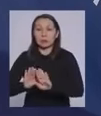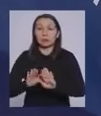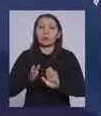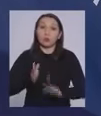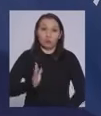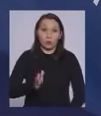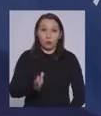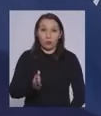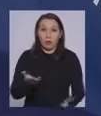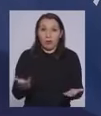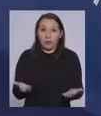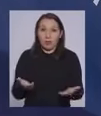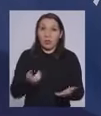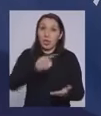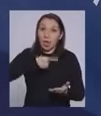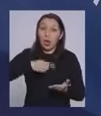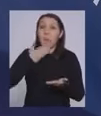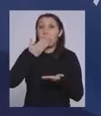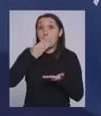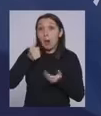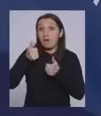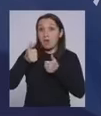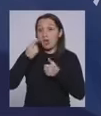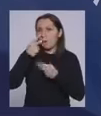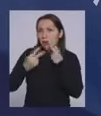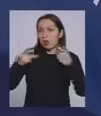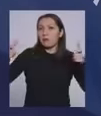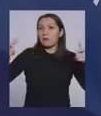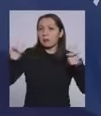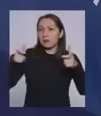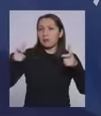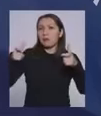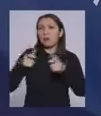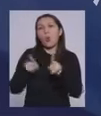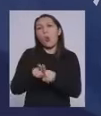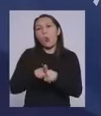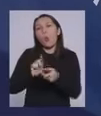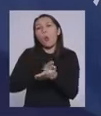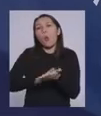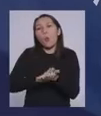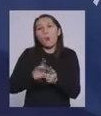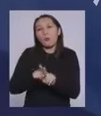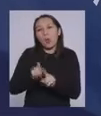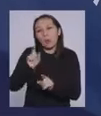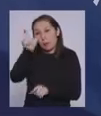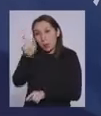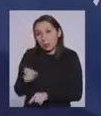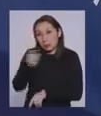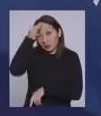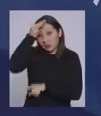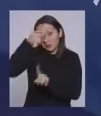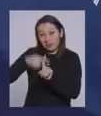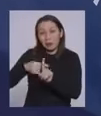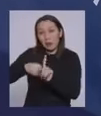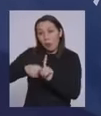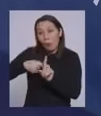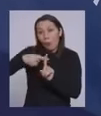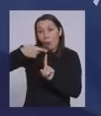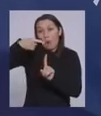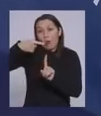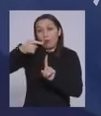aún que estamos evolucionando bien, como si fuéramos un paciente que le baja la fiebre, el paciente no está